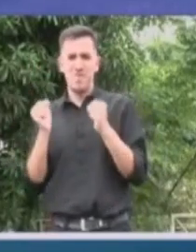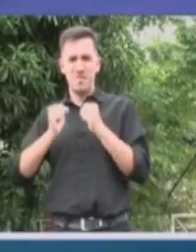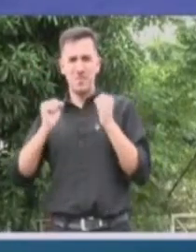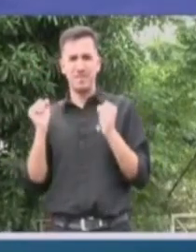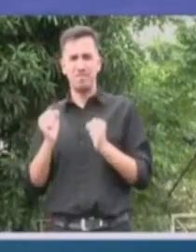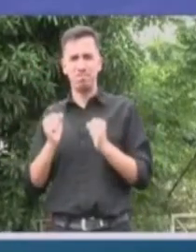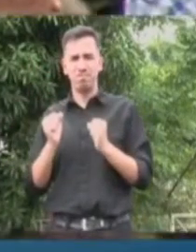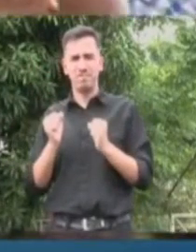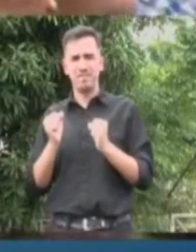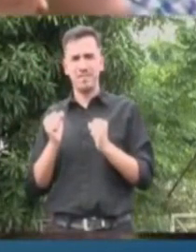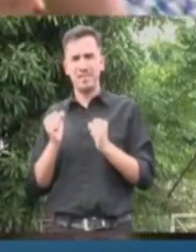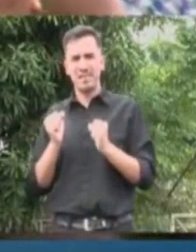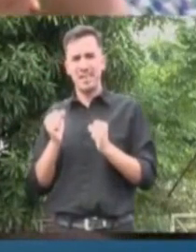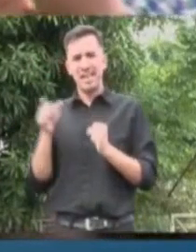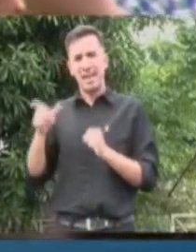Aquellos que